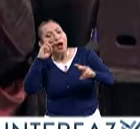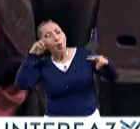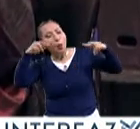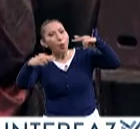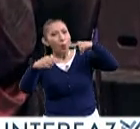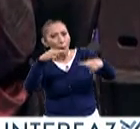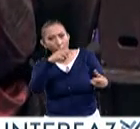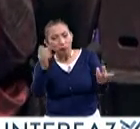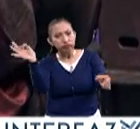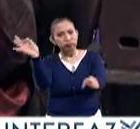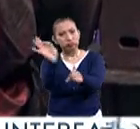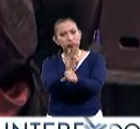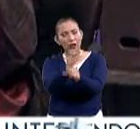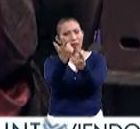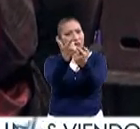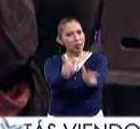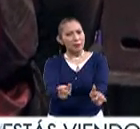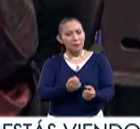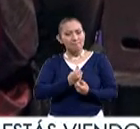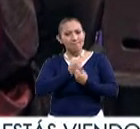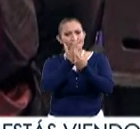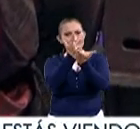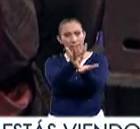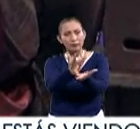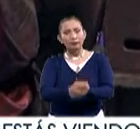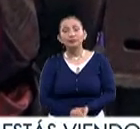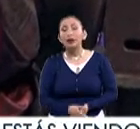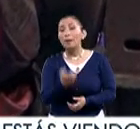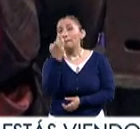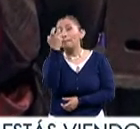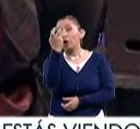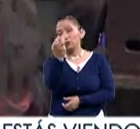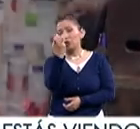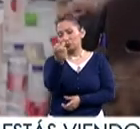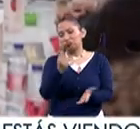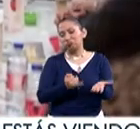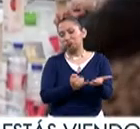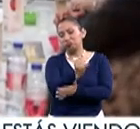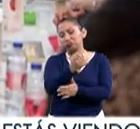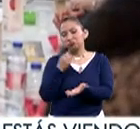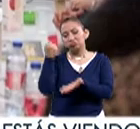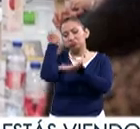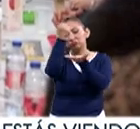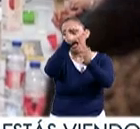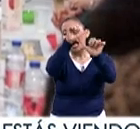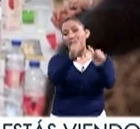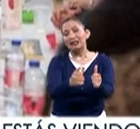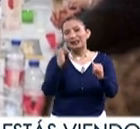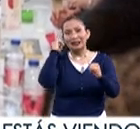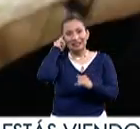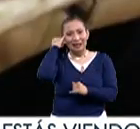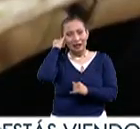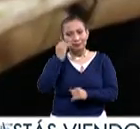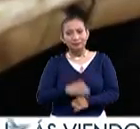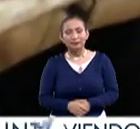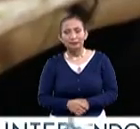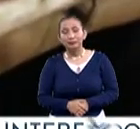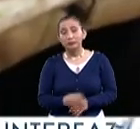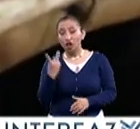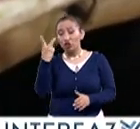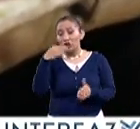visiones, defendiendo la libertad de expresión, por lo cual decidieron invertir en el arte indígena.